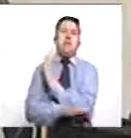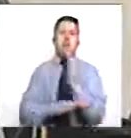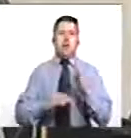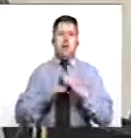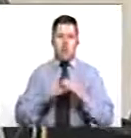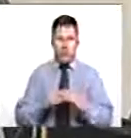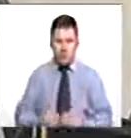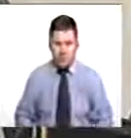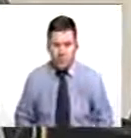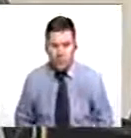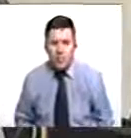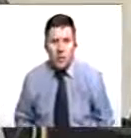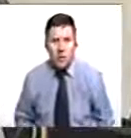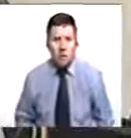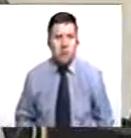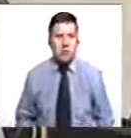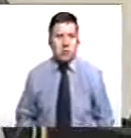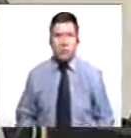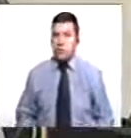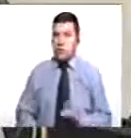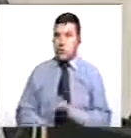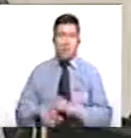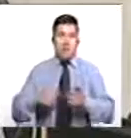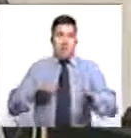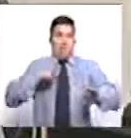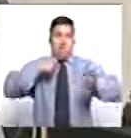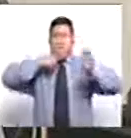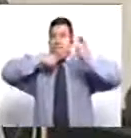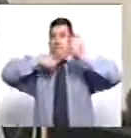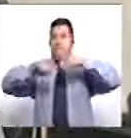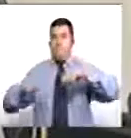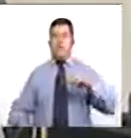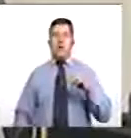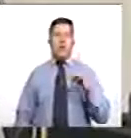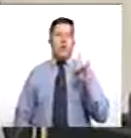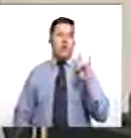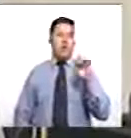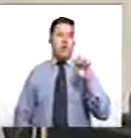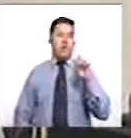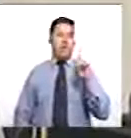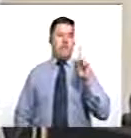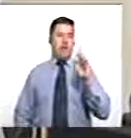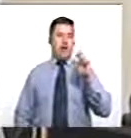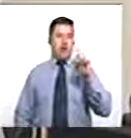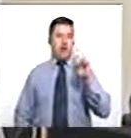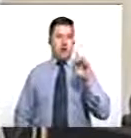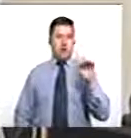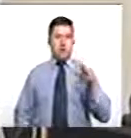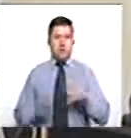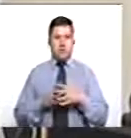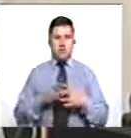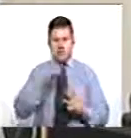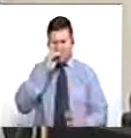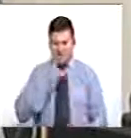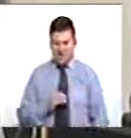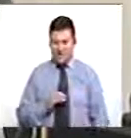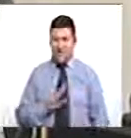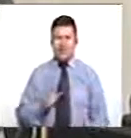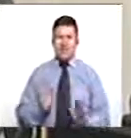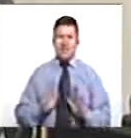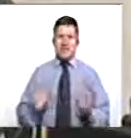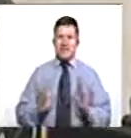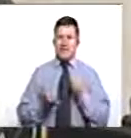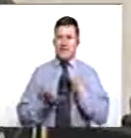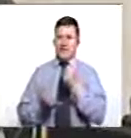$1 billón. Y cuando la tienen que vender o cuando la venden a Unión Fenosa, porque esta empresa americana decide acabar todas